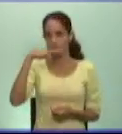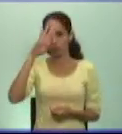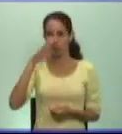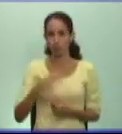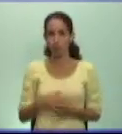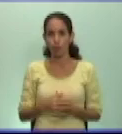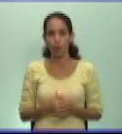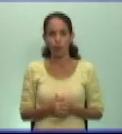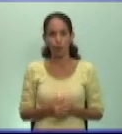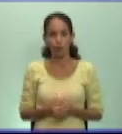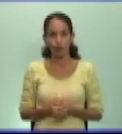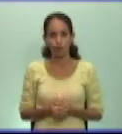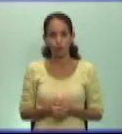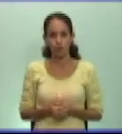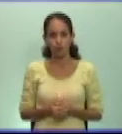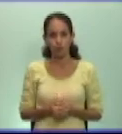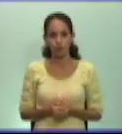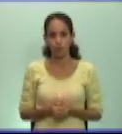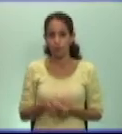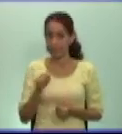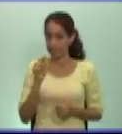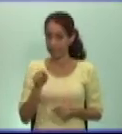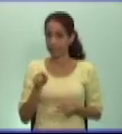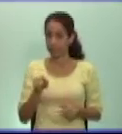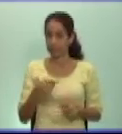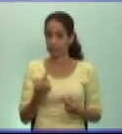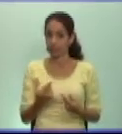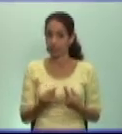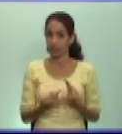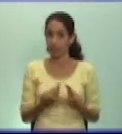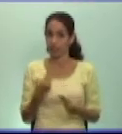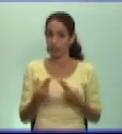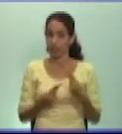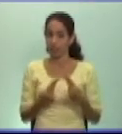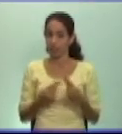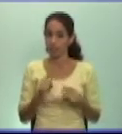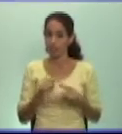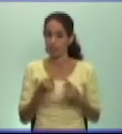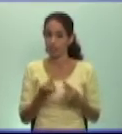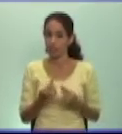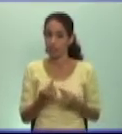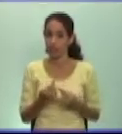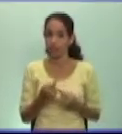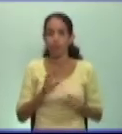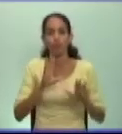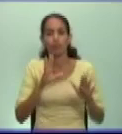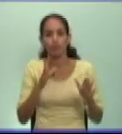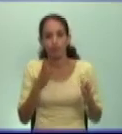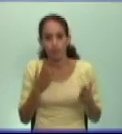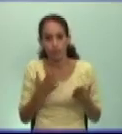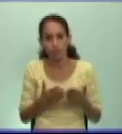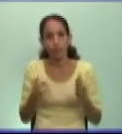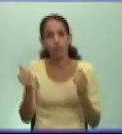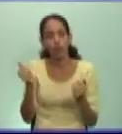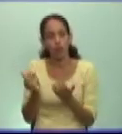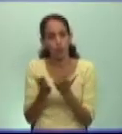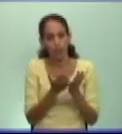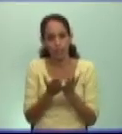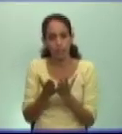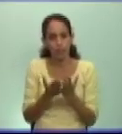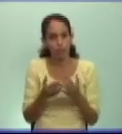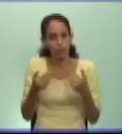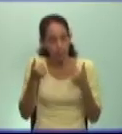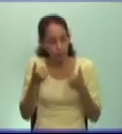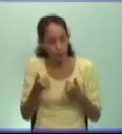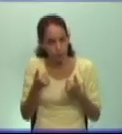que esa Alianza para el Progreso usted tiene que caracterizar cada uno de los momentos. Y todo esto nos lleva lógicamente a trabajarlo con fuerza. Ahí